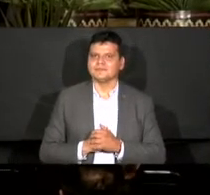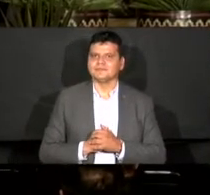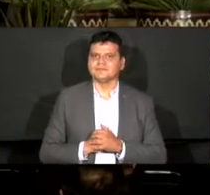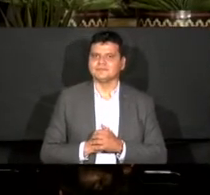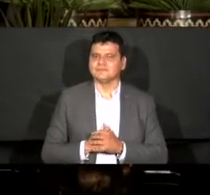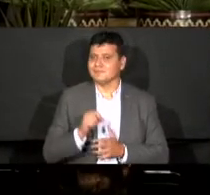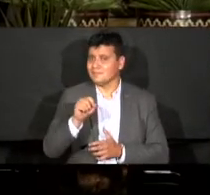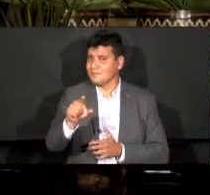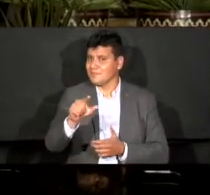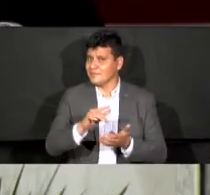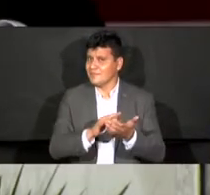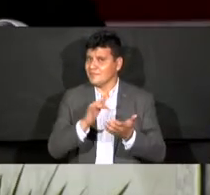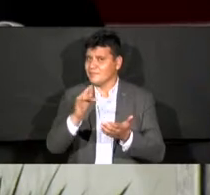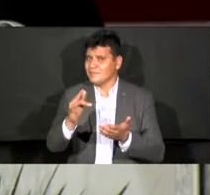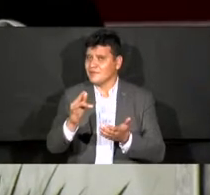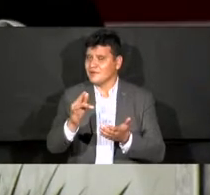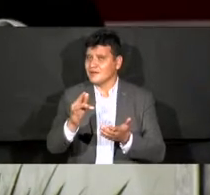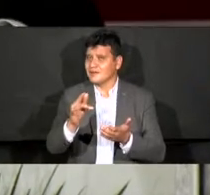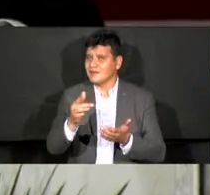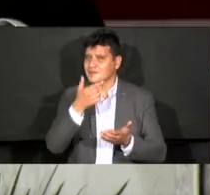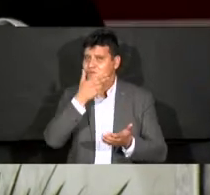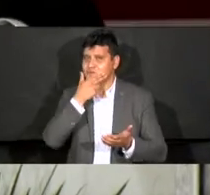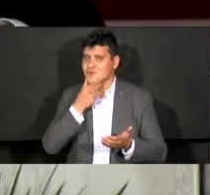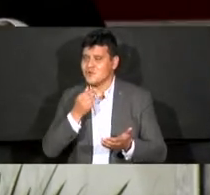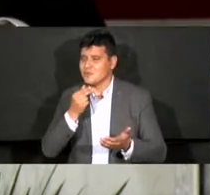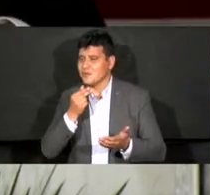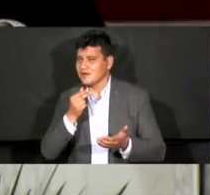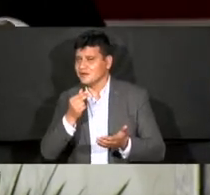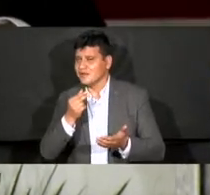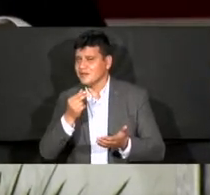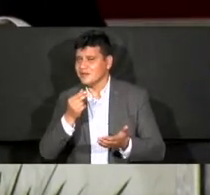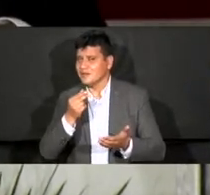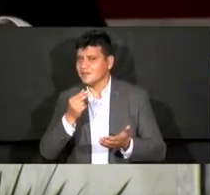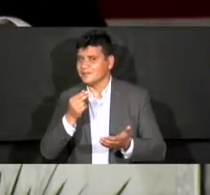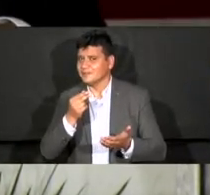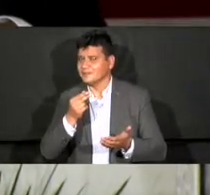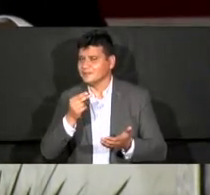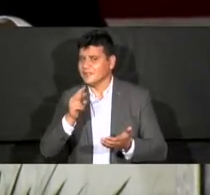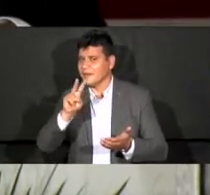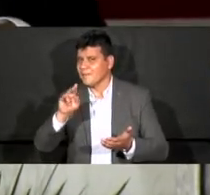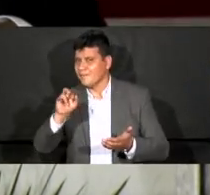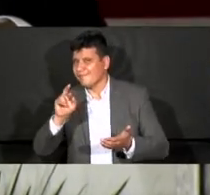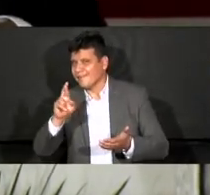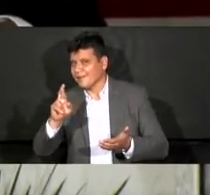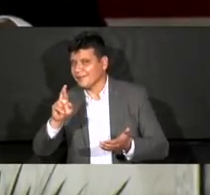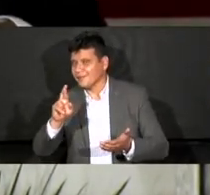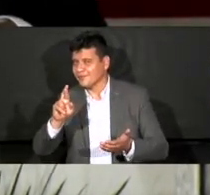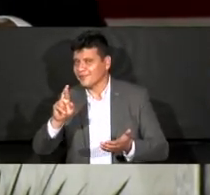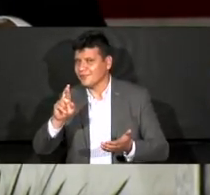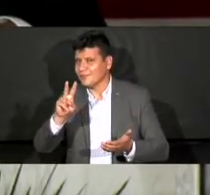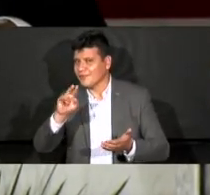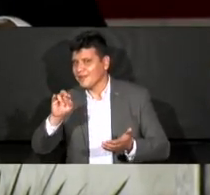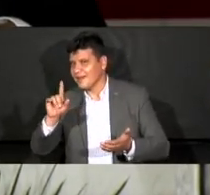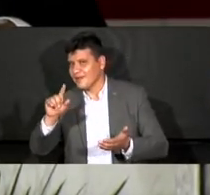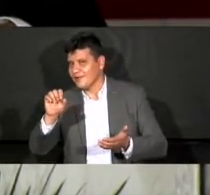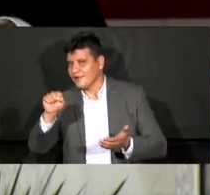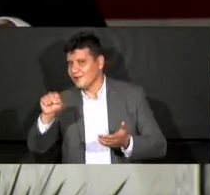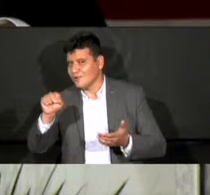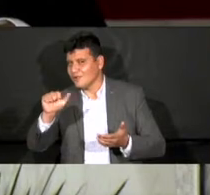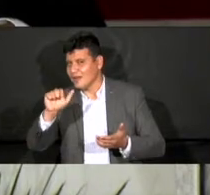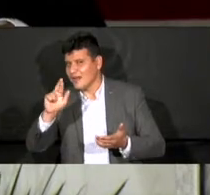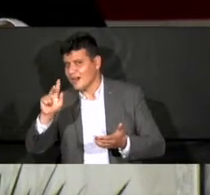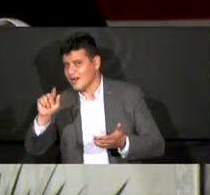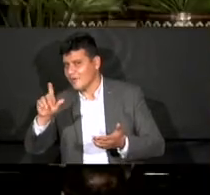Agradecemos a los ciudadanos, doctor Víctor Manuel Villalobos Arámbula, Secretario